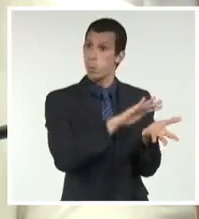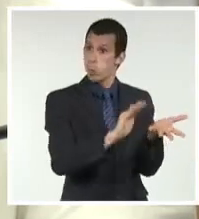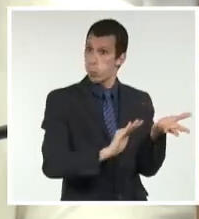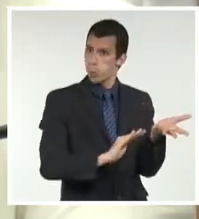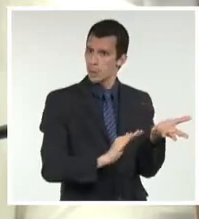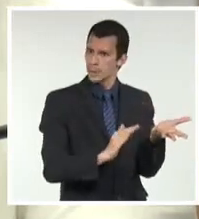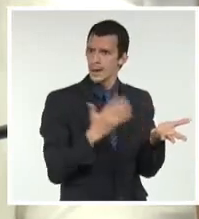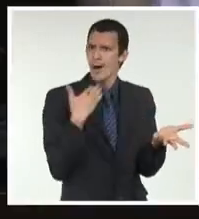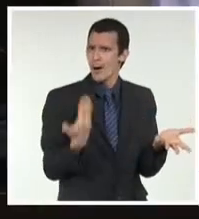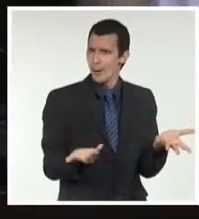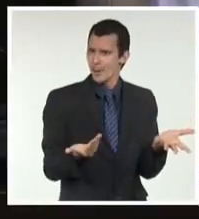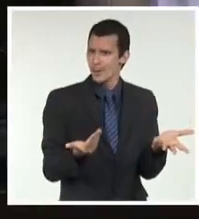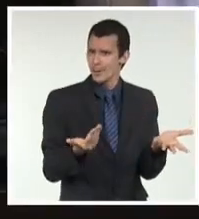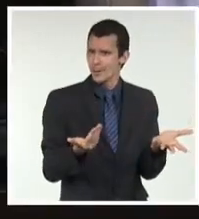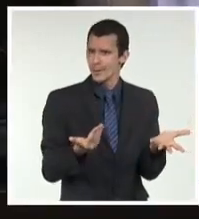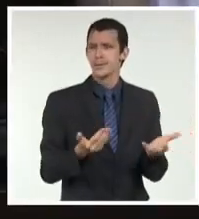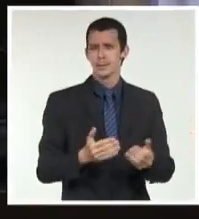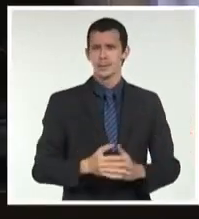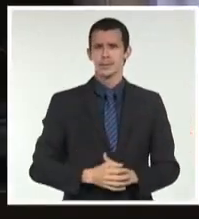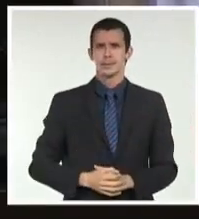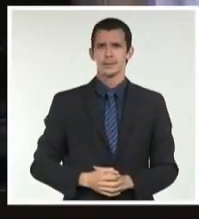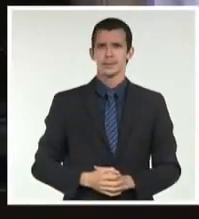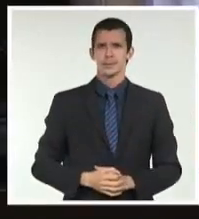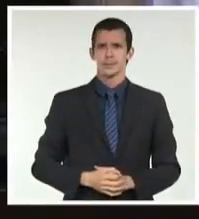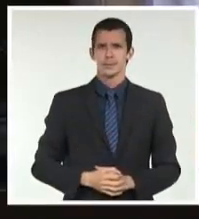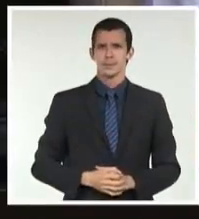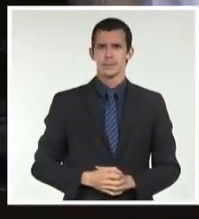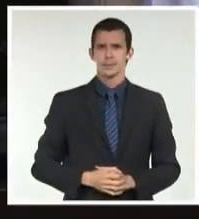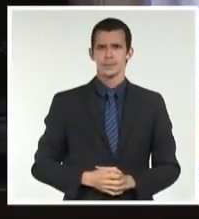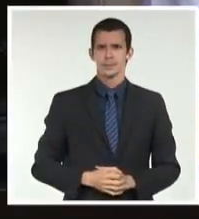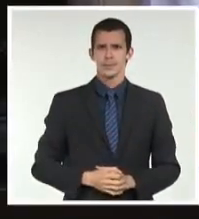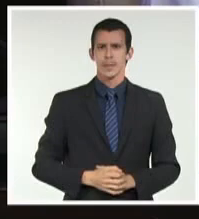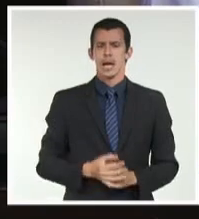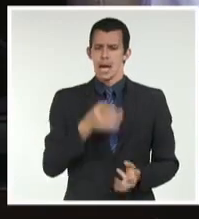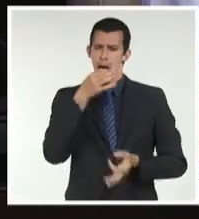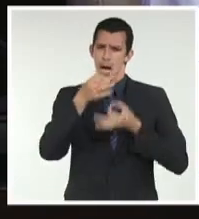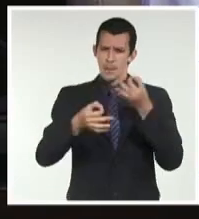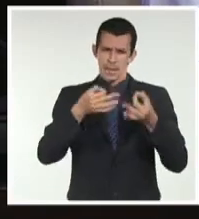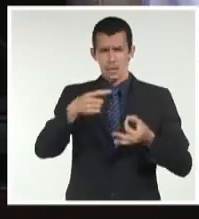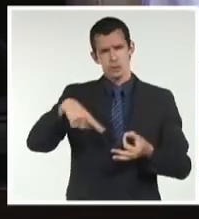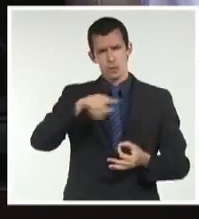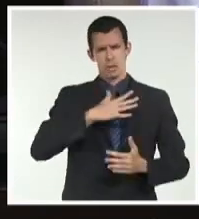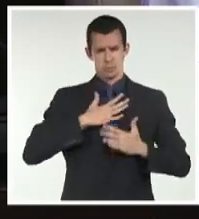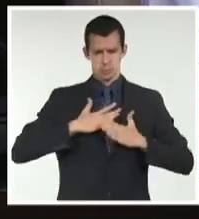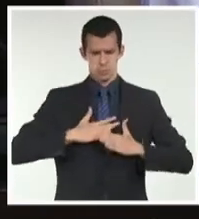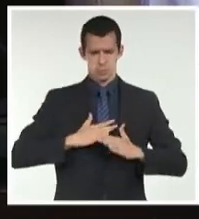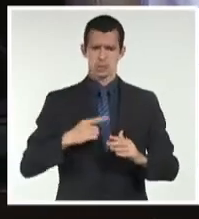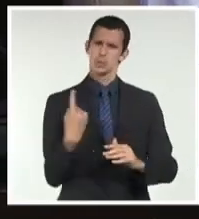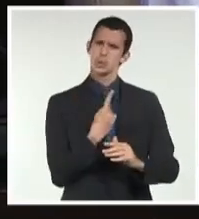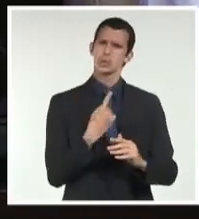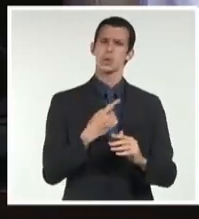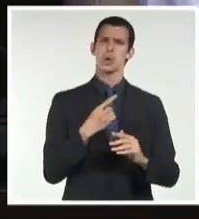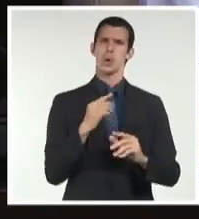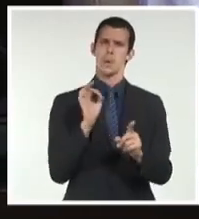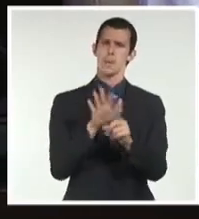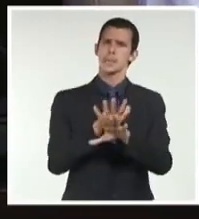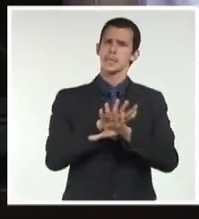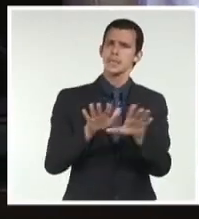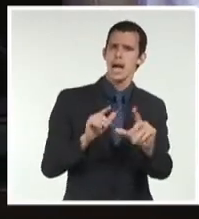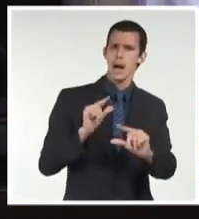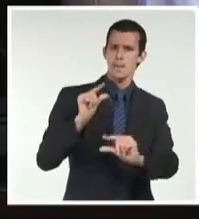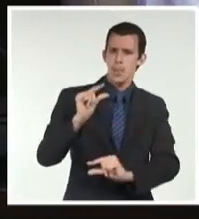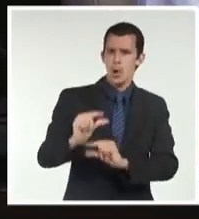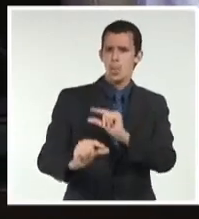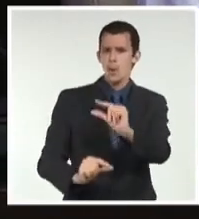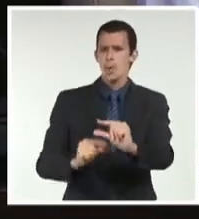negociaciones para lograr inversiones en lo que queda